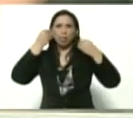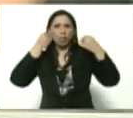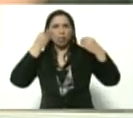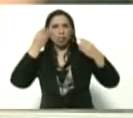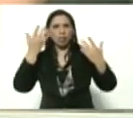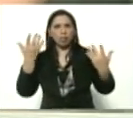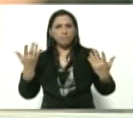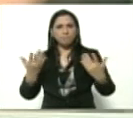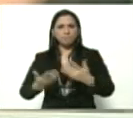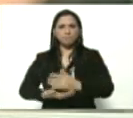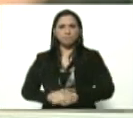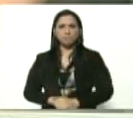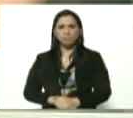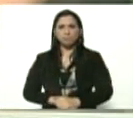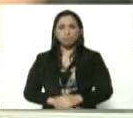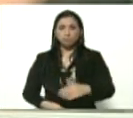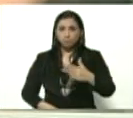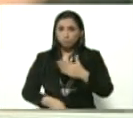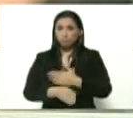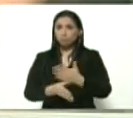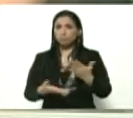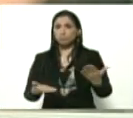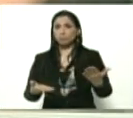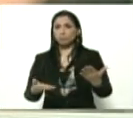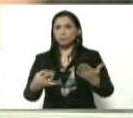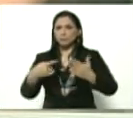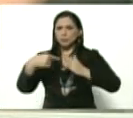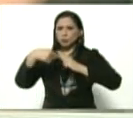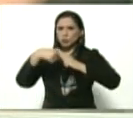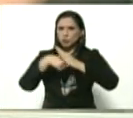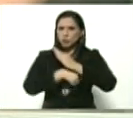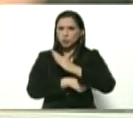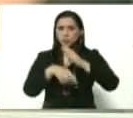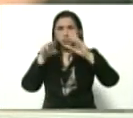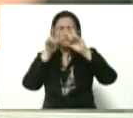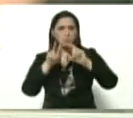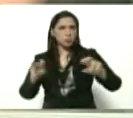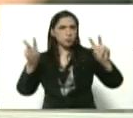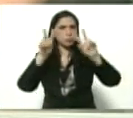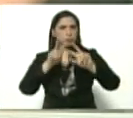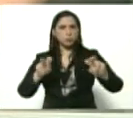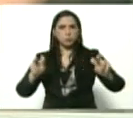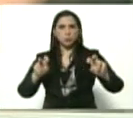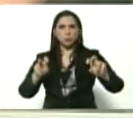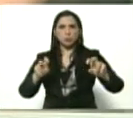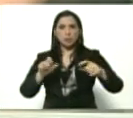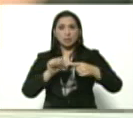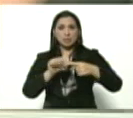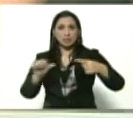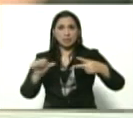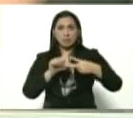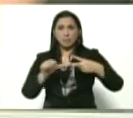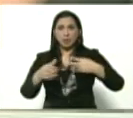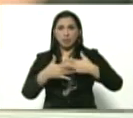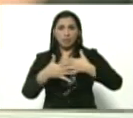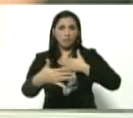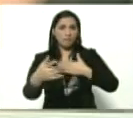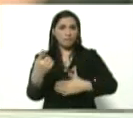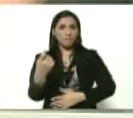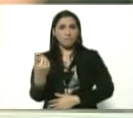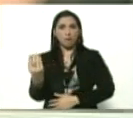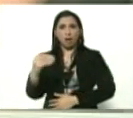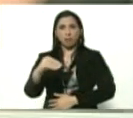y que se van a profundizar en su investigación en las semanas que están por venir.